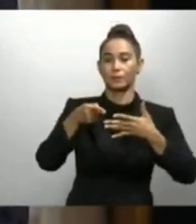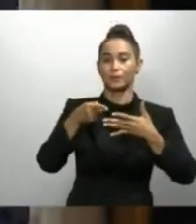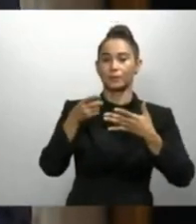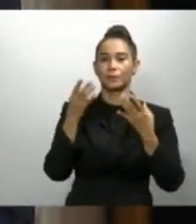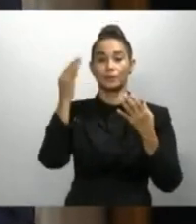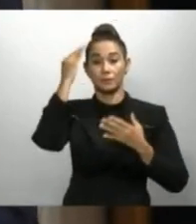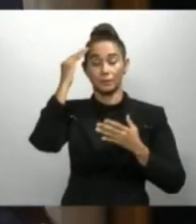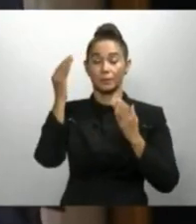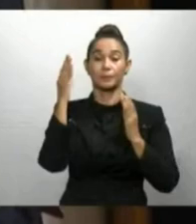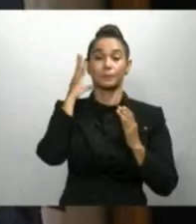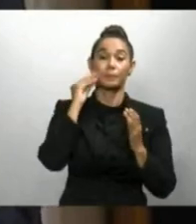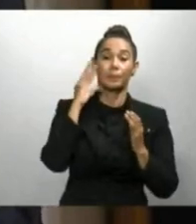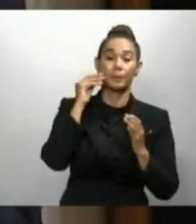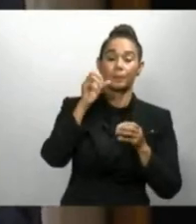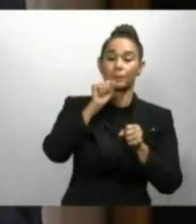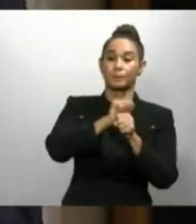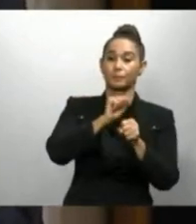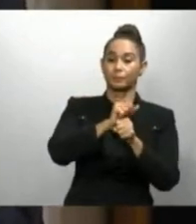precursores